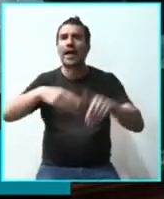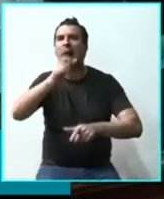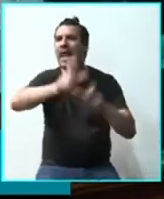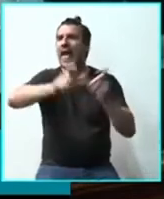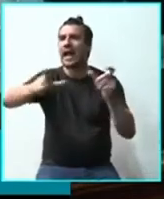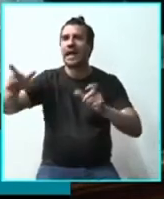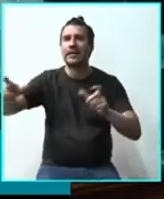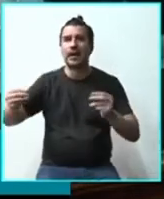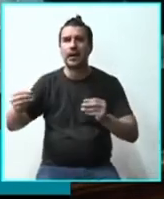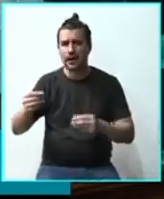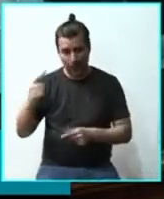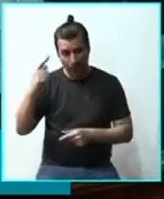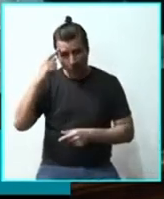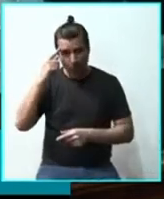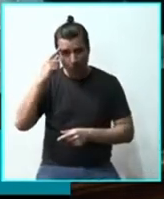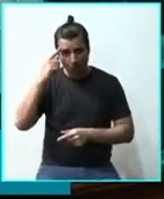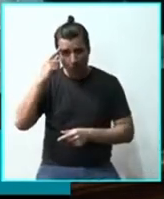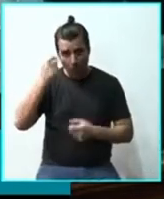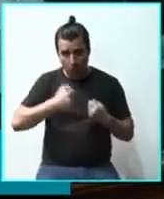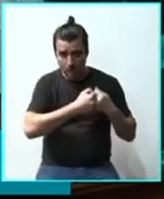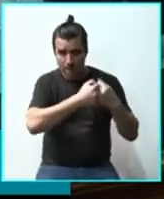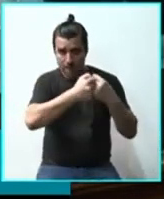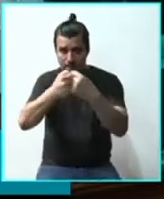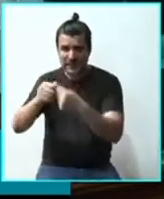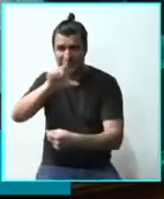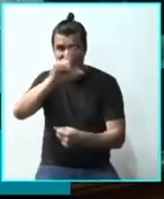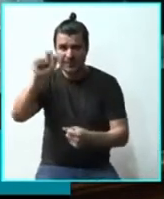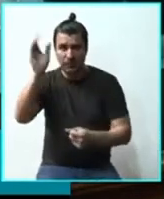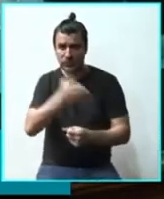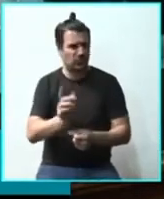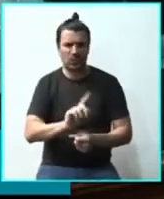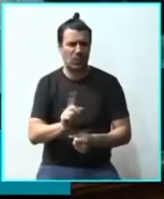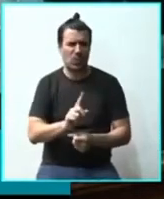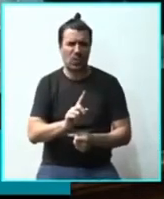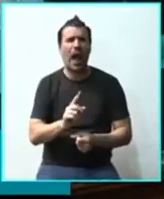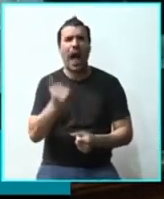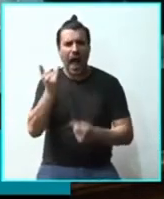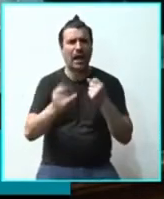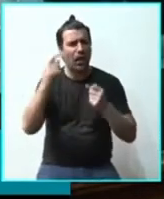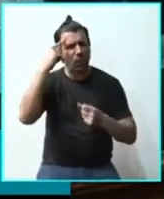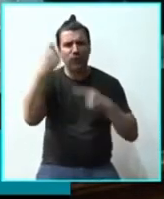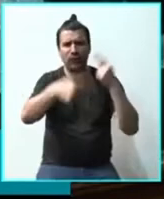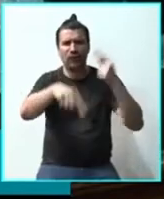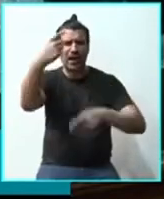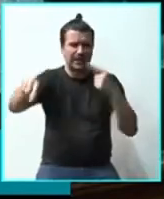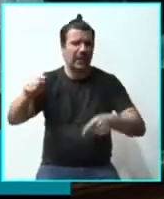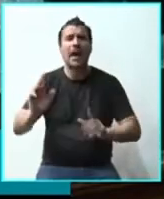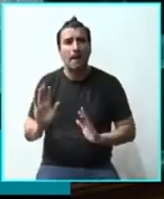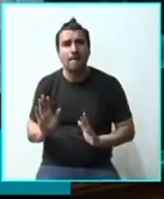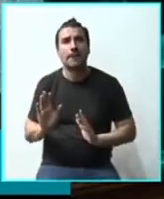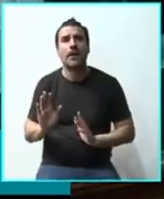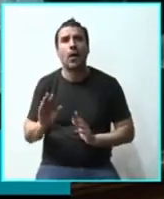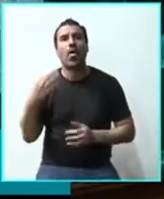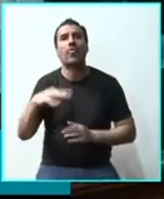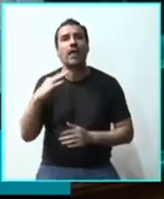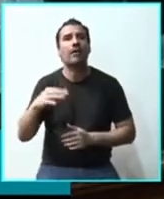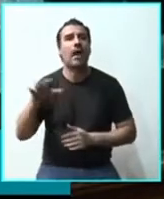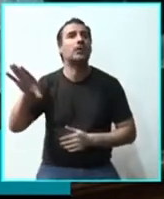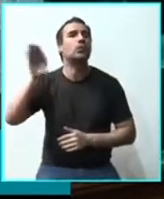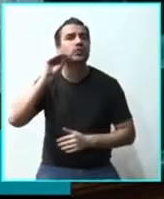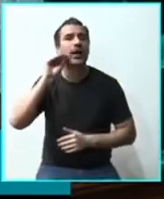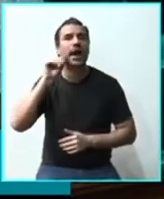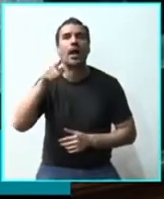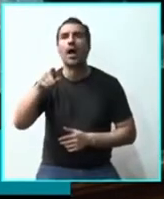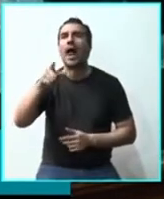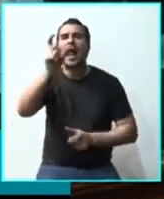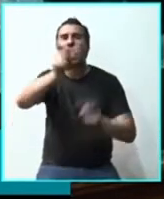a coincidir siempre, no vamos a coincidir siempre, por supuesto que no vamos a coincidir siempre con todos y con todas, pero sí para escucharlo, tienen derecho a dar su